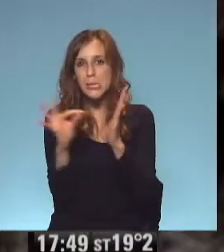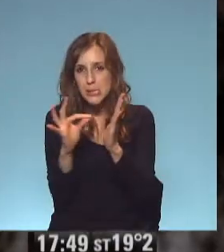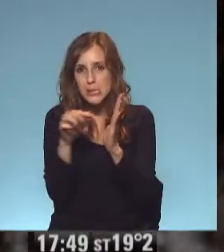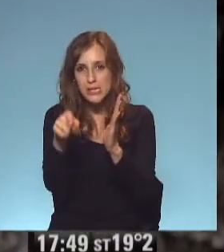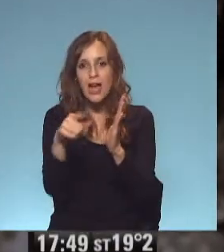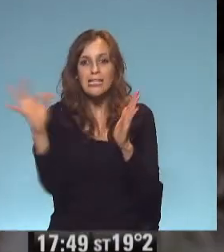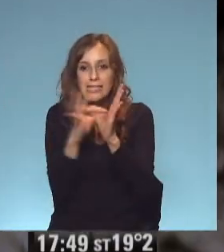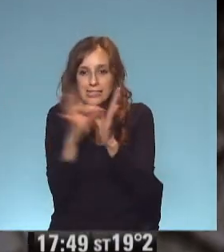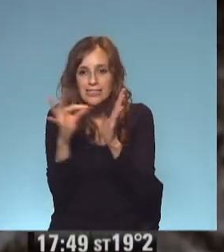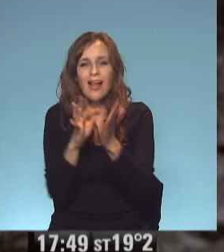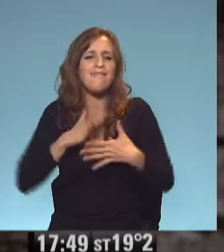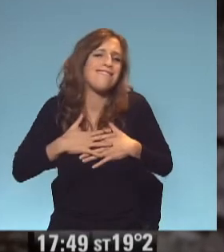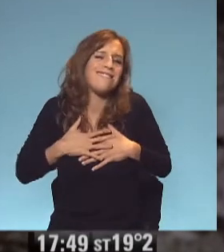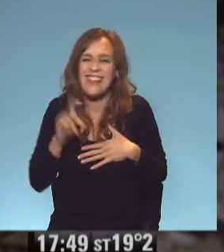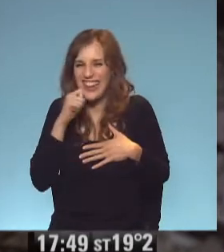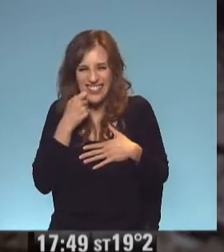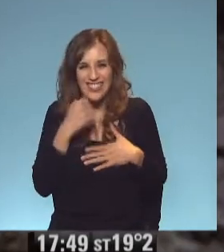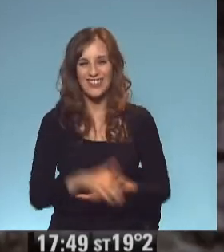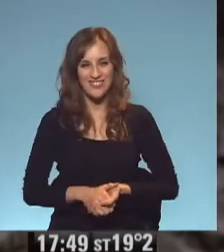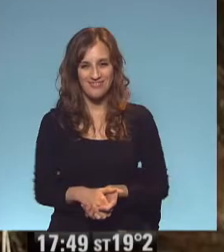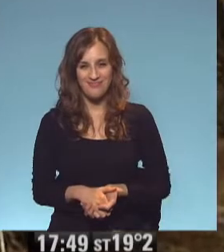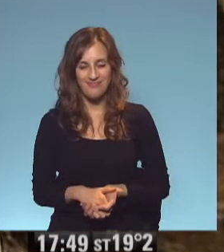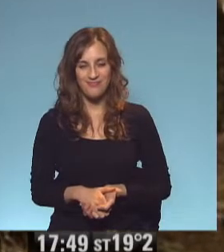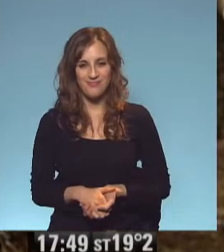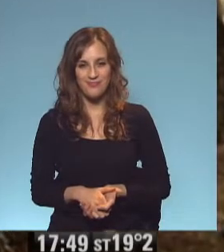¡Ay, son muy lindos!